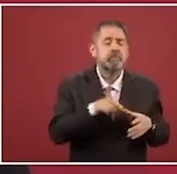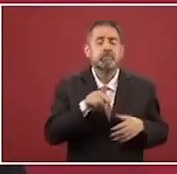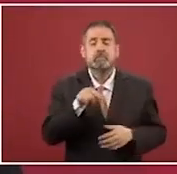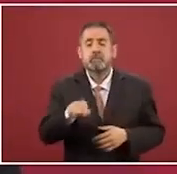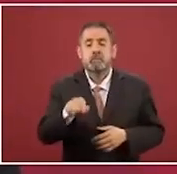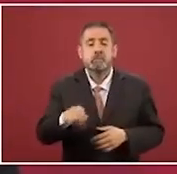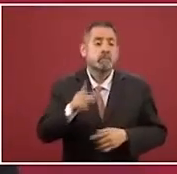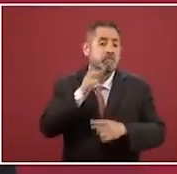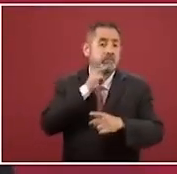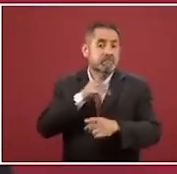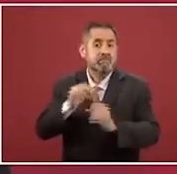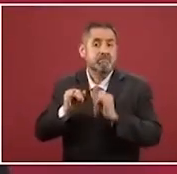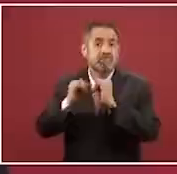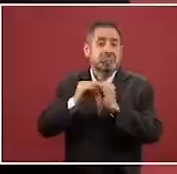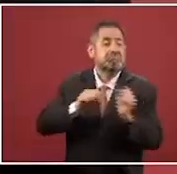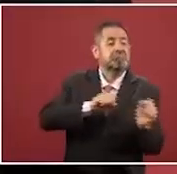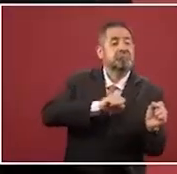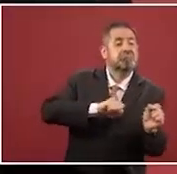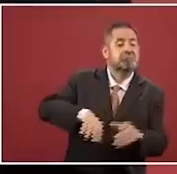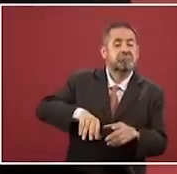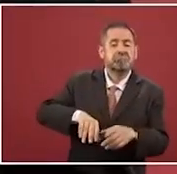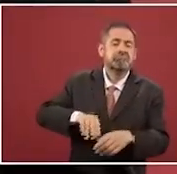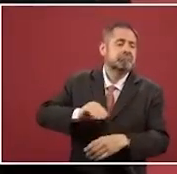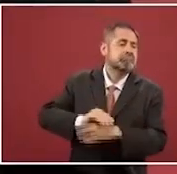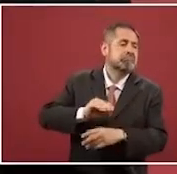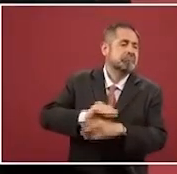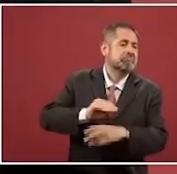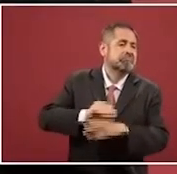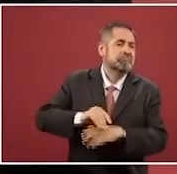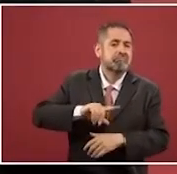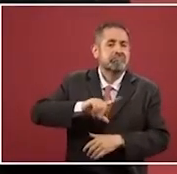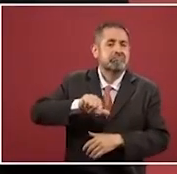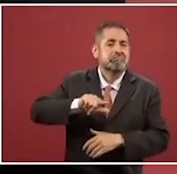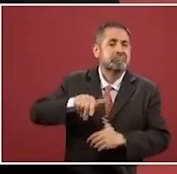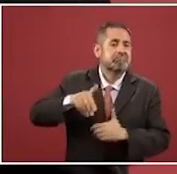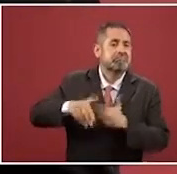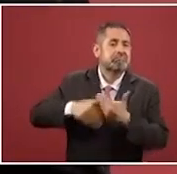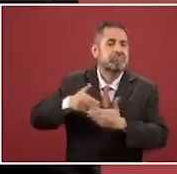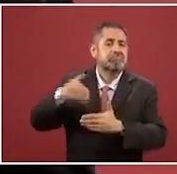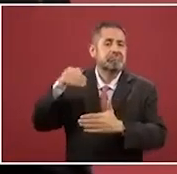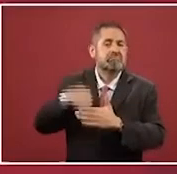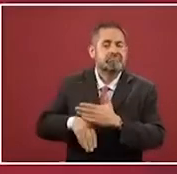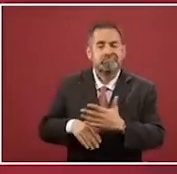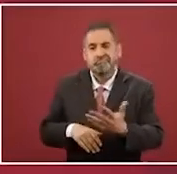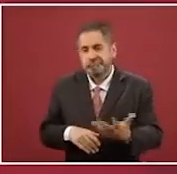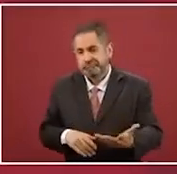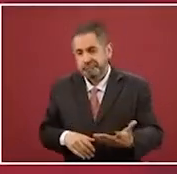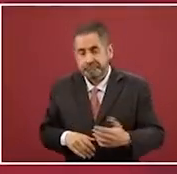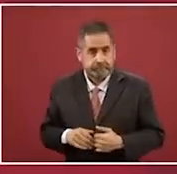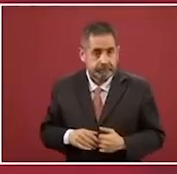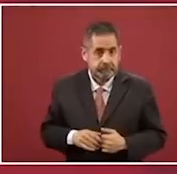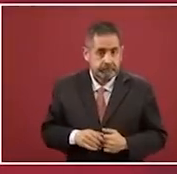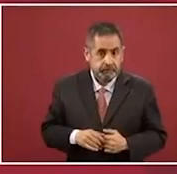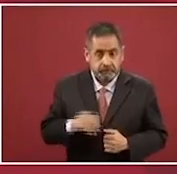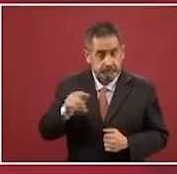dejaron el abandono al Instituto Mexicano del Petróleo. Entonces,